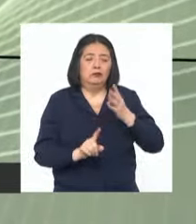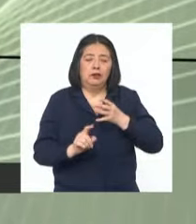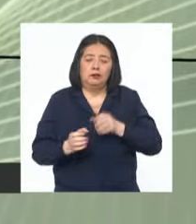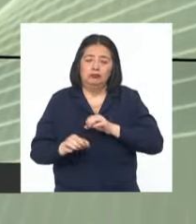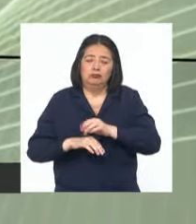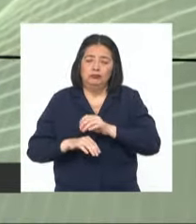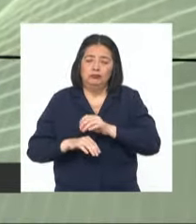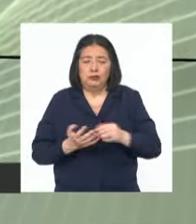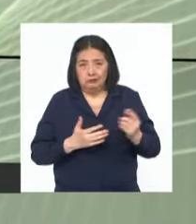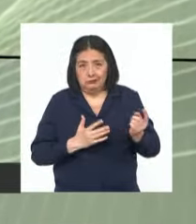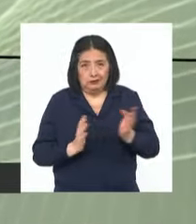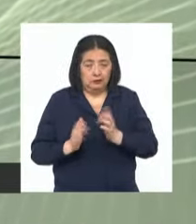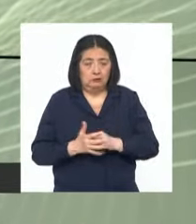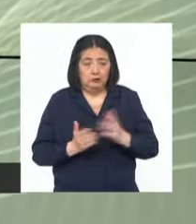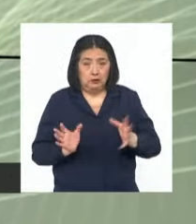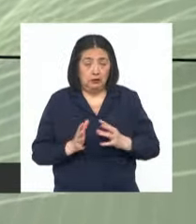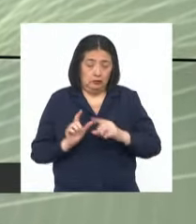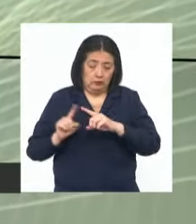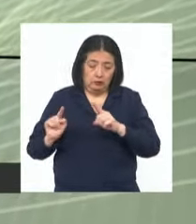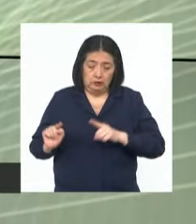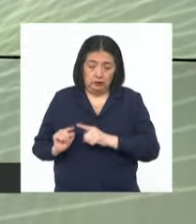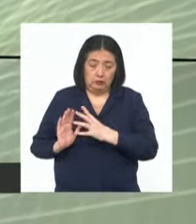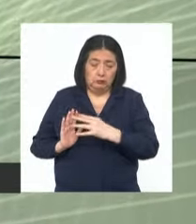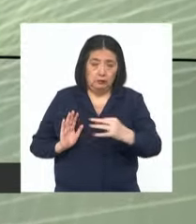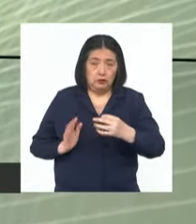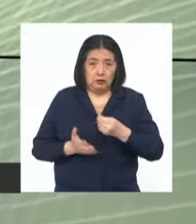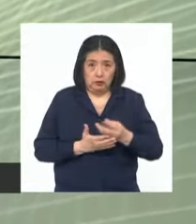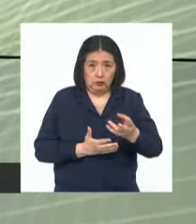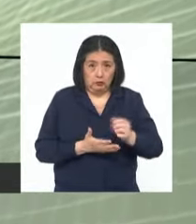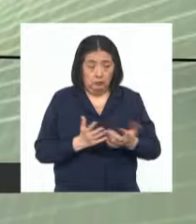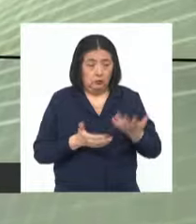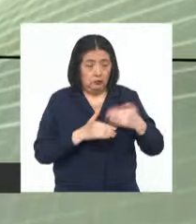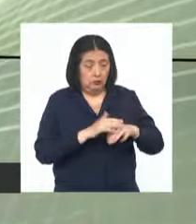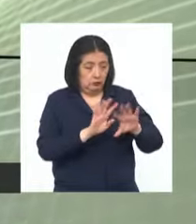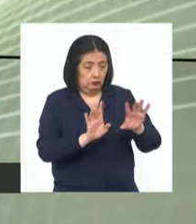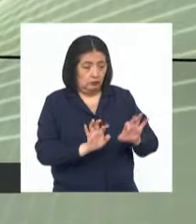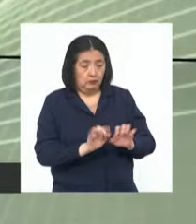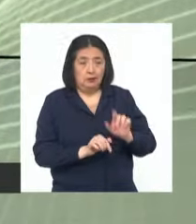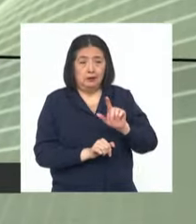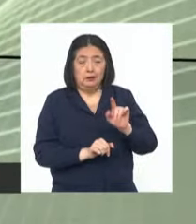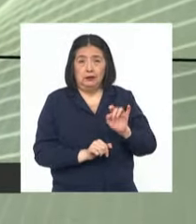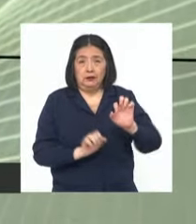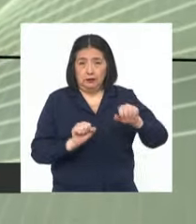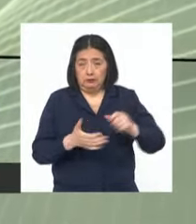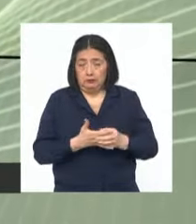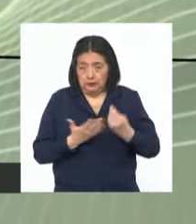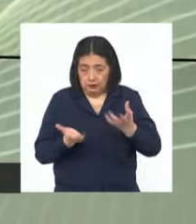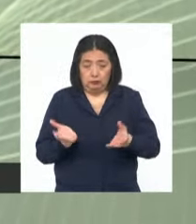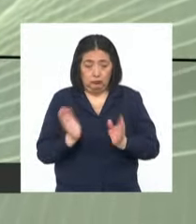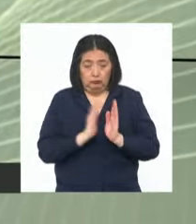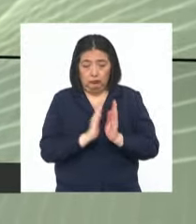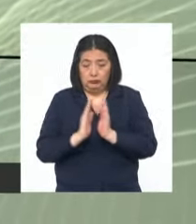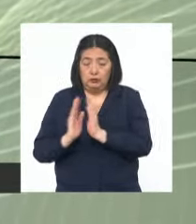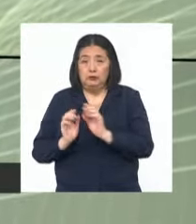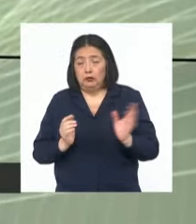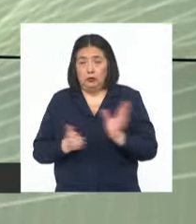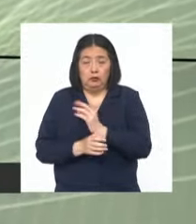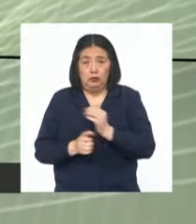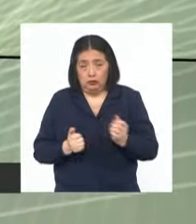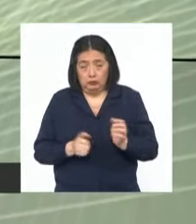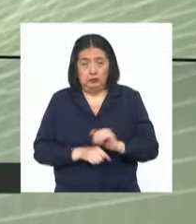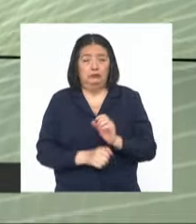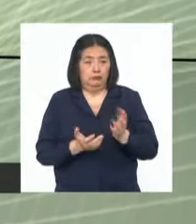cada preparación. Cómpralos ya escaneando el código QR o ingresando a latina.pe para que tengas la colección completa. A